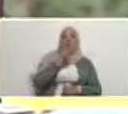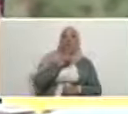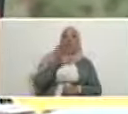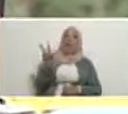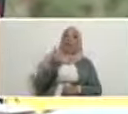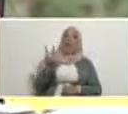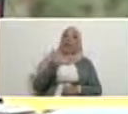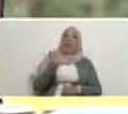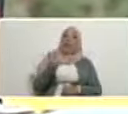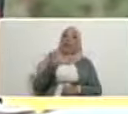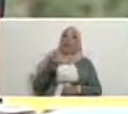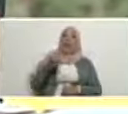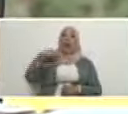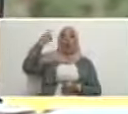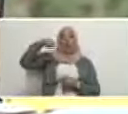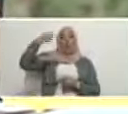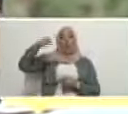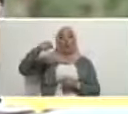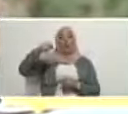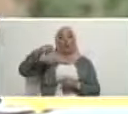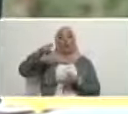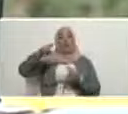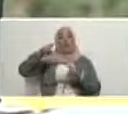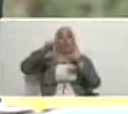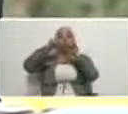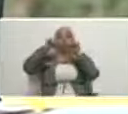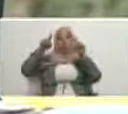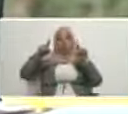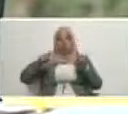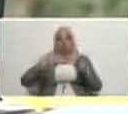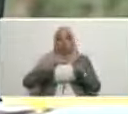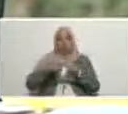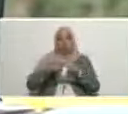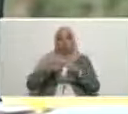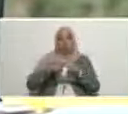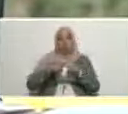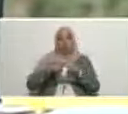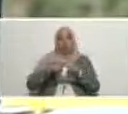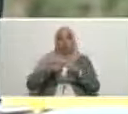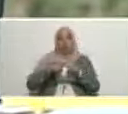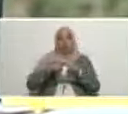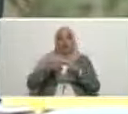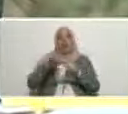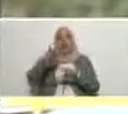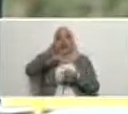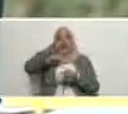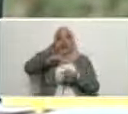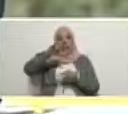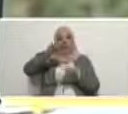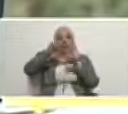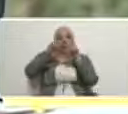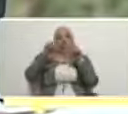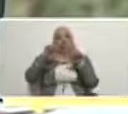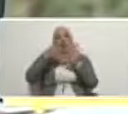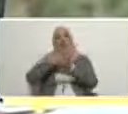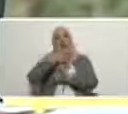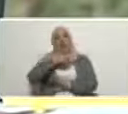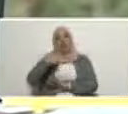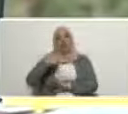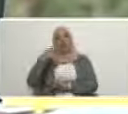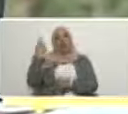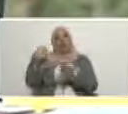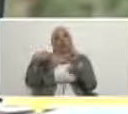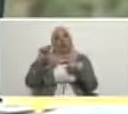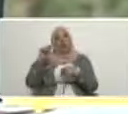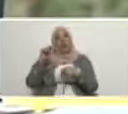la mayoría de los videos que se suben a redes sociales se suben en formato vertical, que es la forma de nuestra pantalla. Y queremos que este